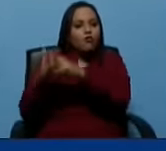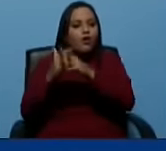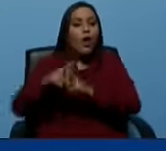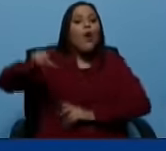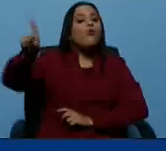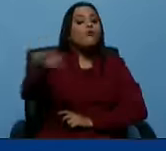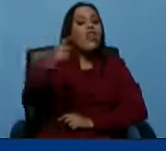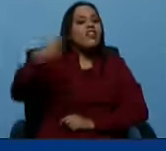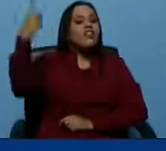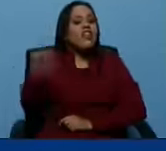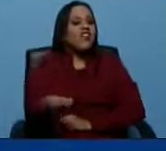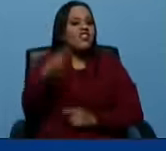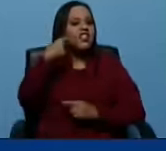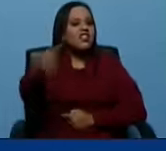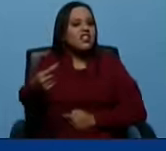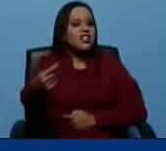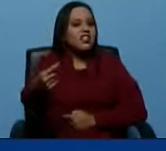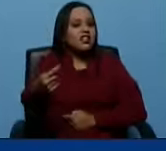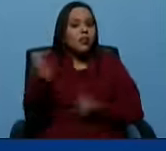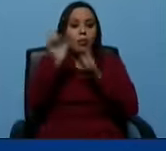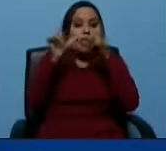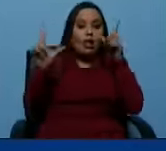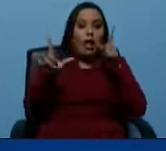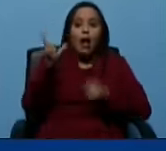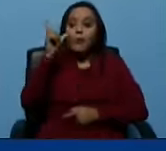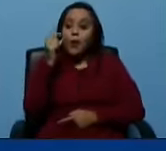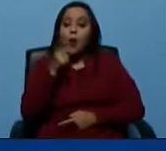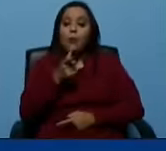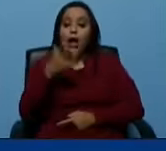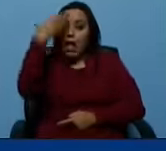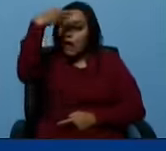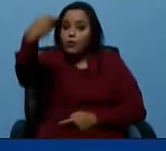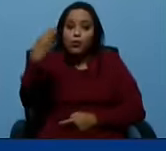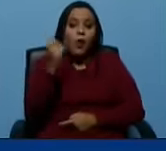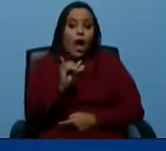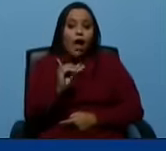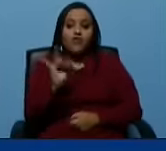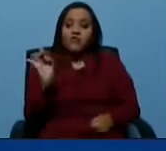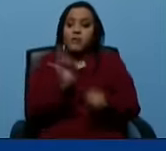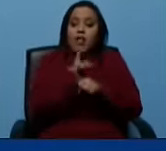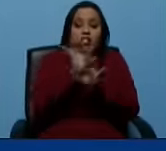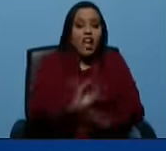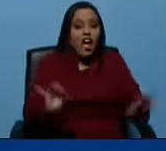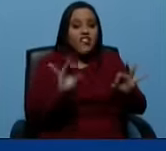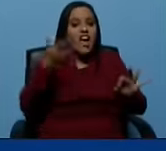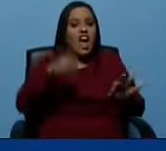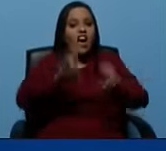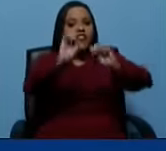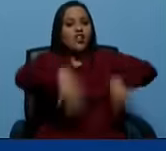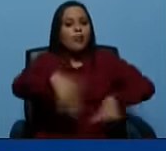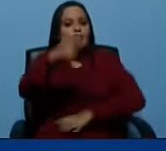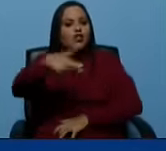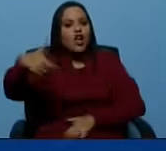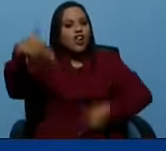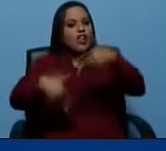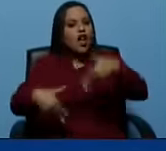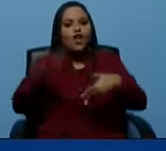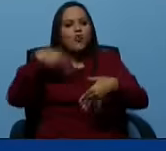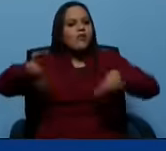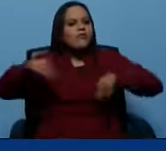Ustedes deben decir lo escandaloso que ese candidato haya dejado solo a sus electores, que no cumpla con la